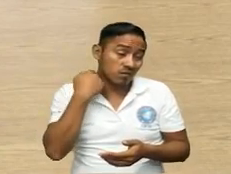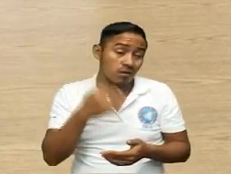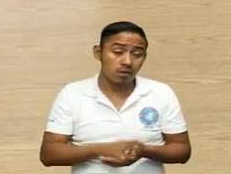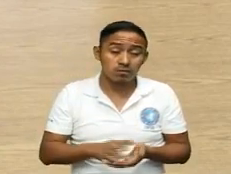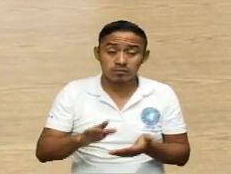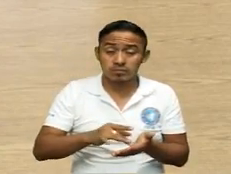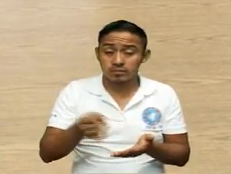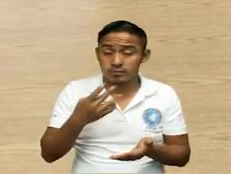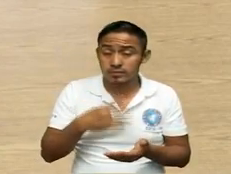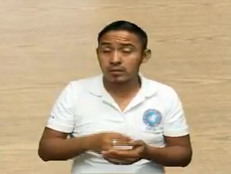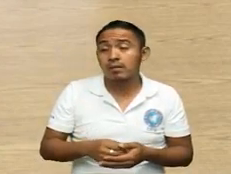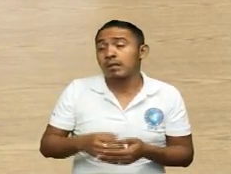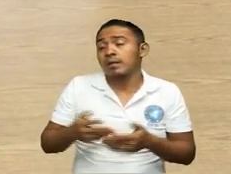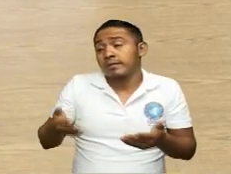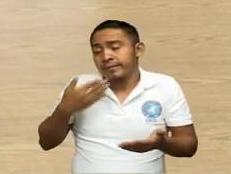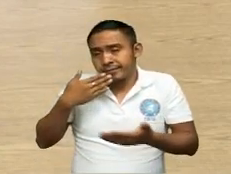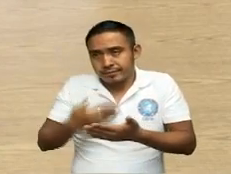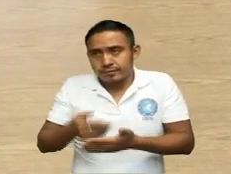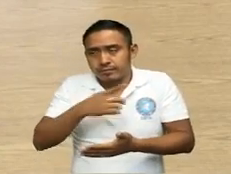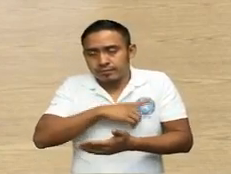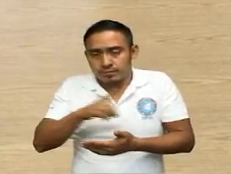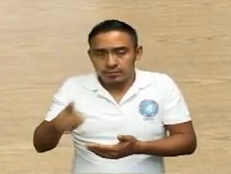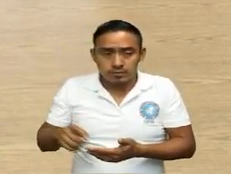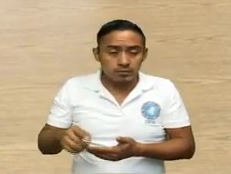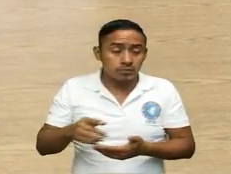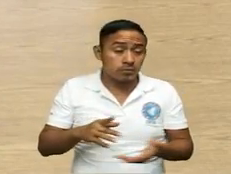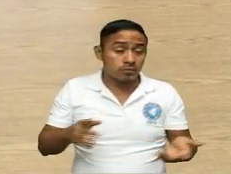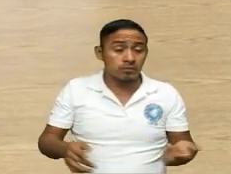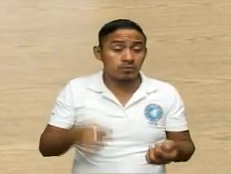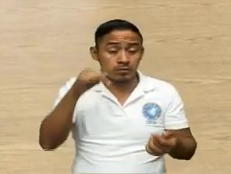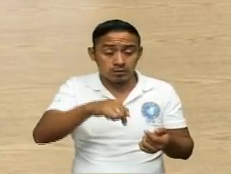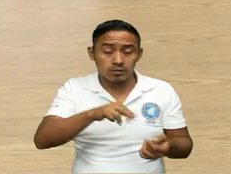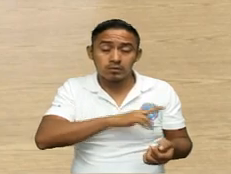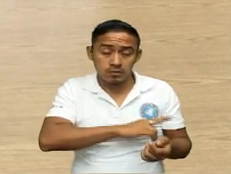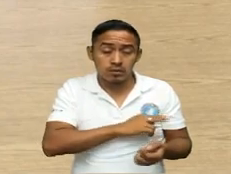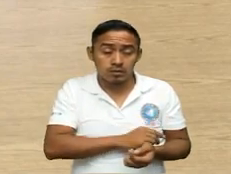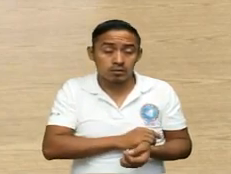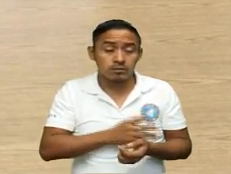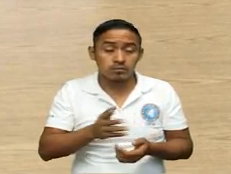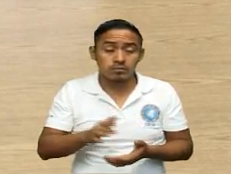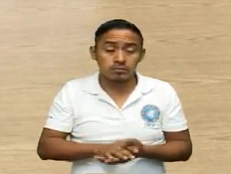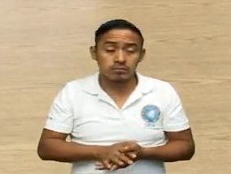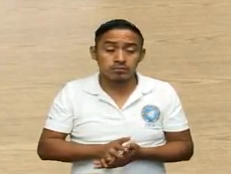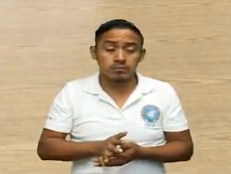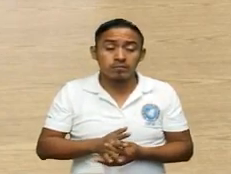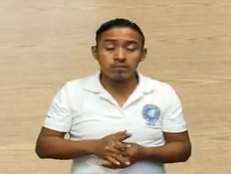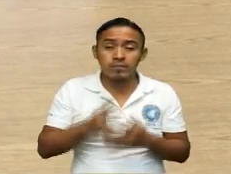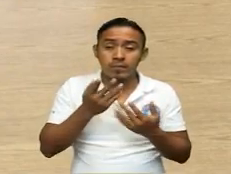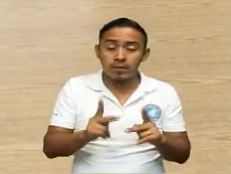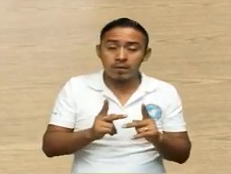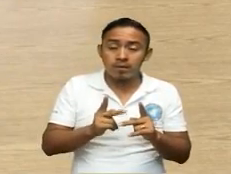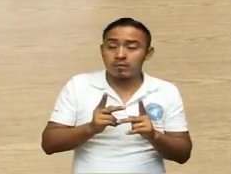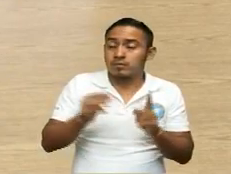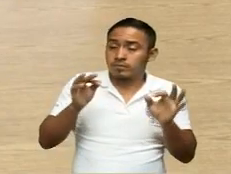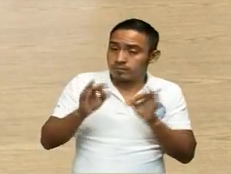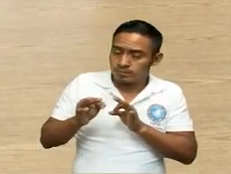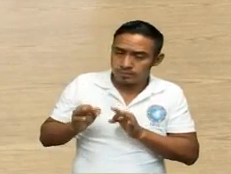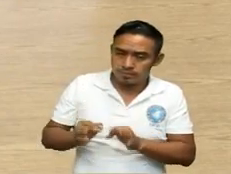pues gracias a Dios lo tenemos acá en el hospital, eso les ahorra el bolsillo a los pacientes, pero aparte del costo